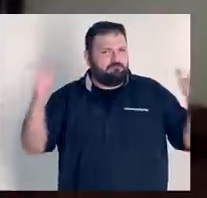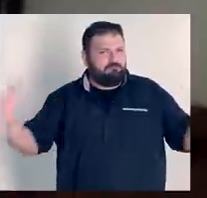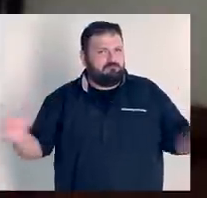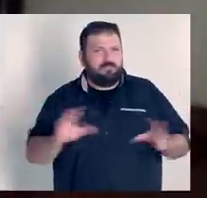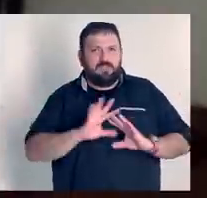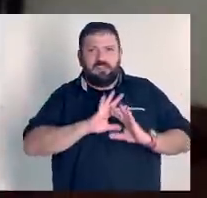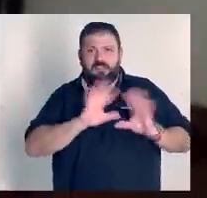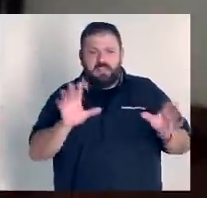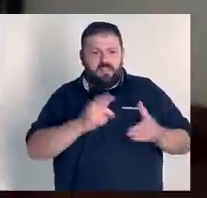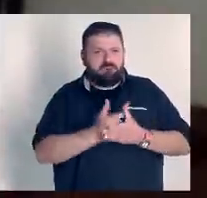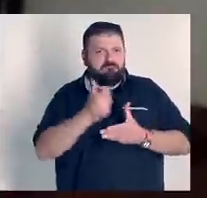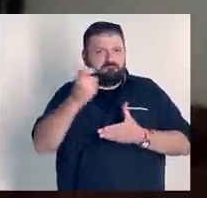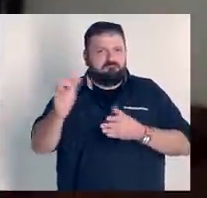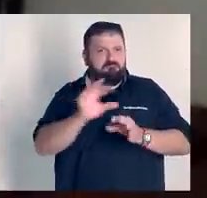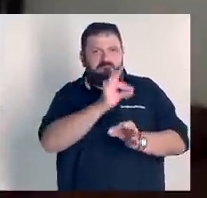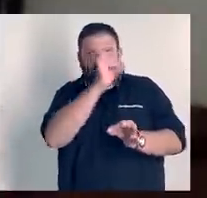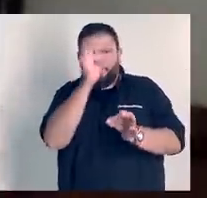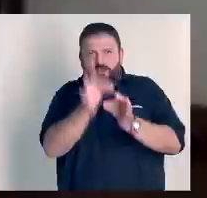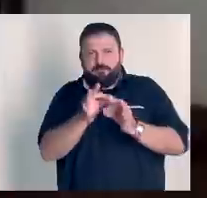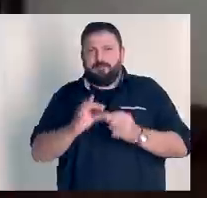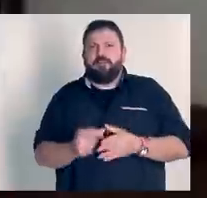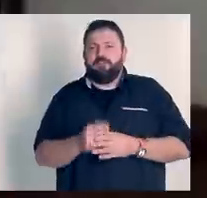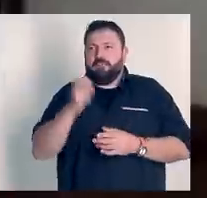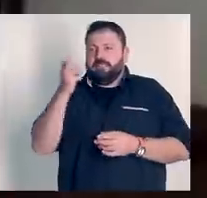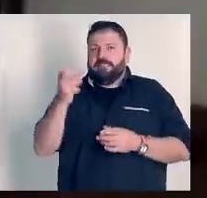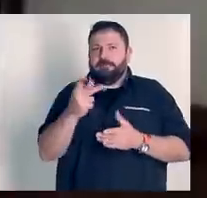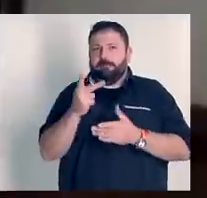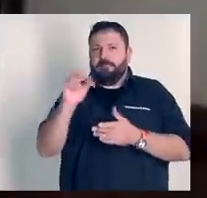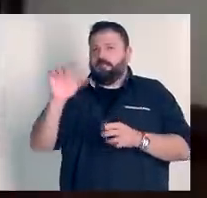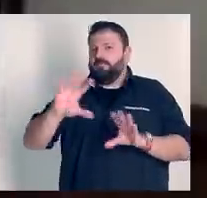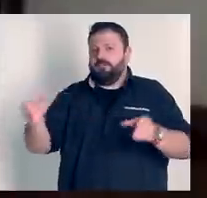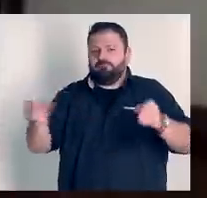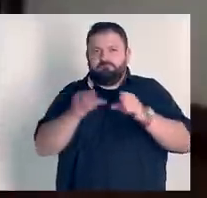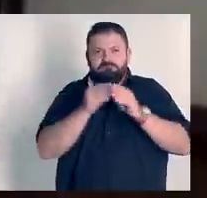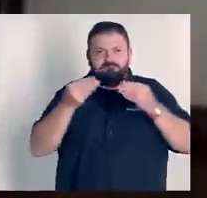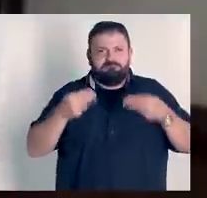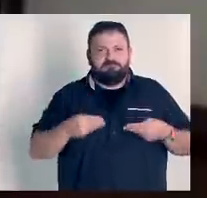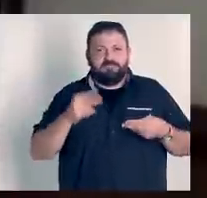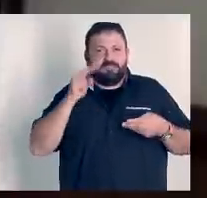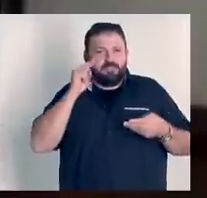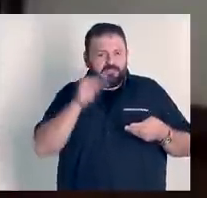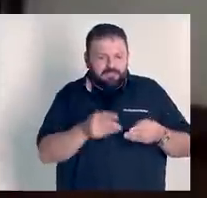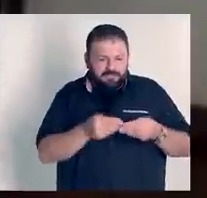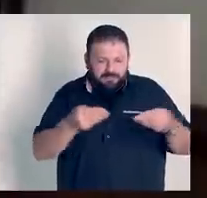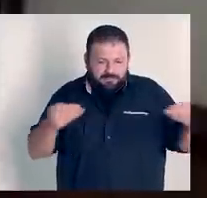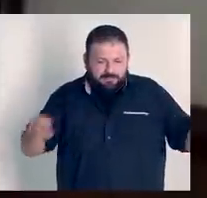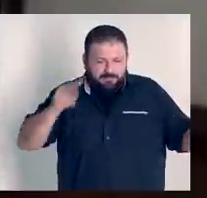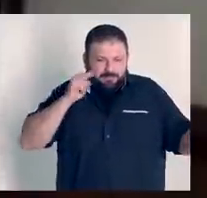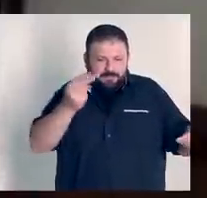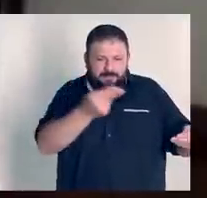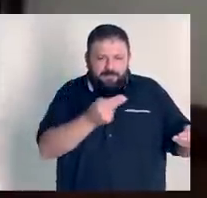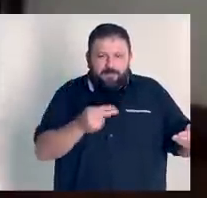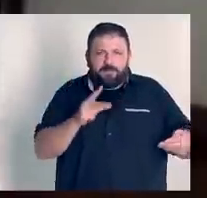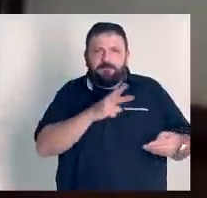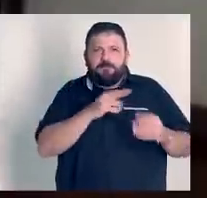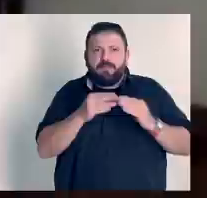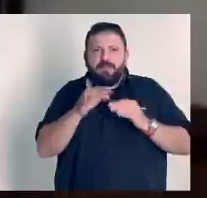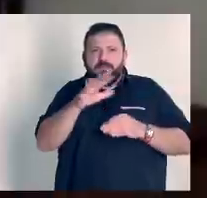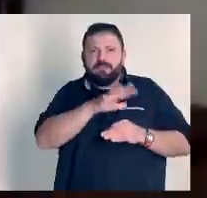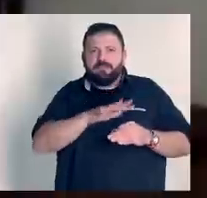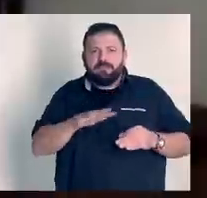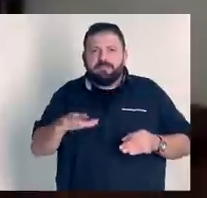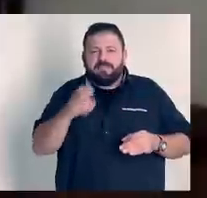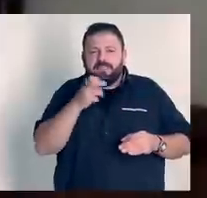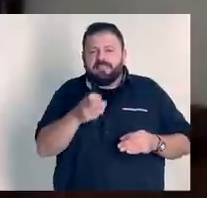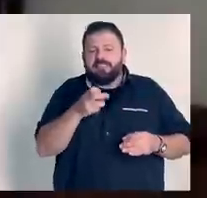concluyó el pago de ese plano, y ese plano era mi sueño, era mi motor, era el tiene